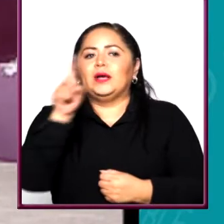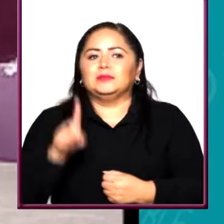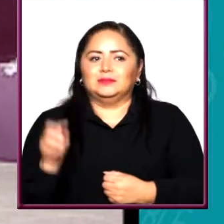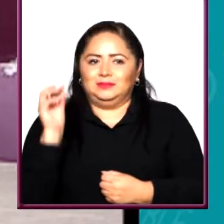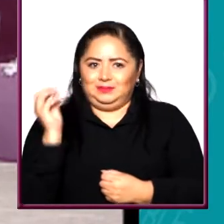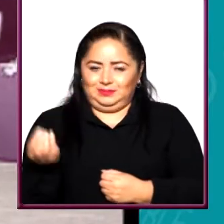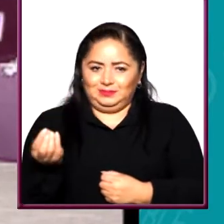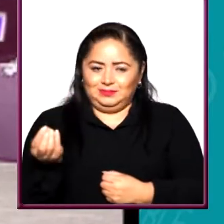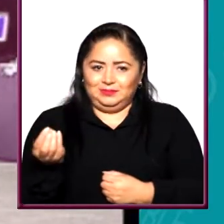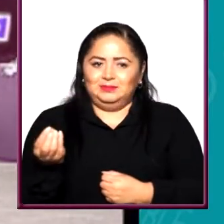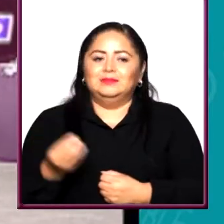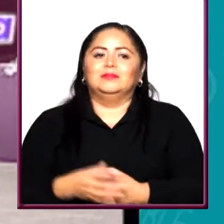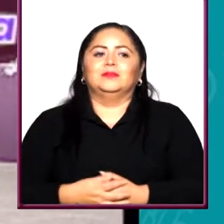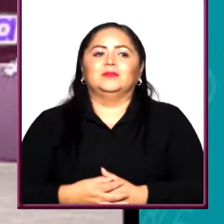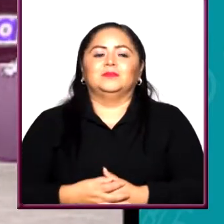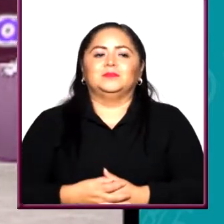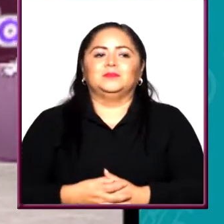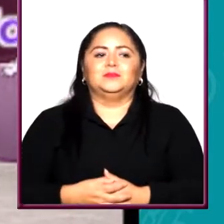nuez de macadamia